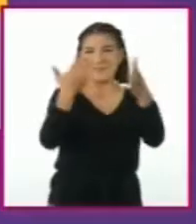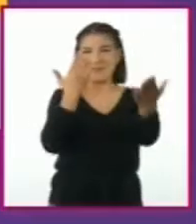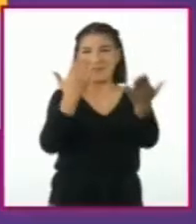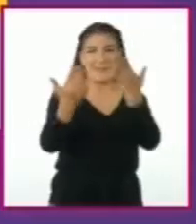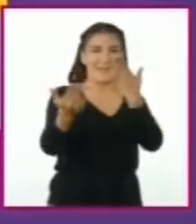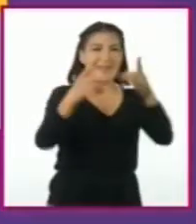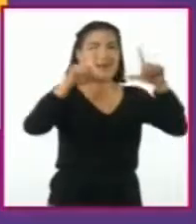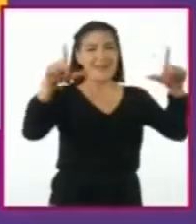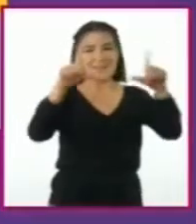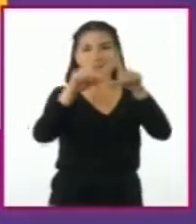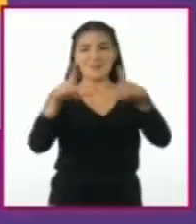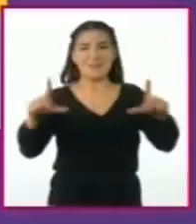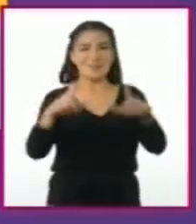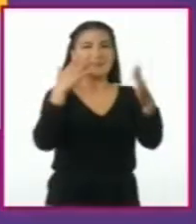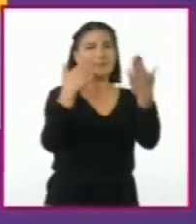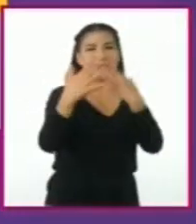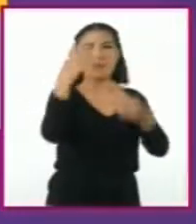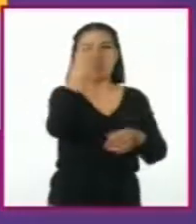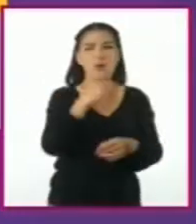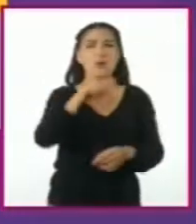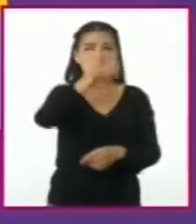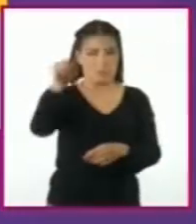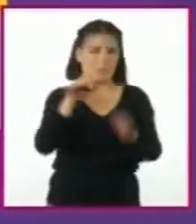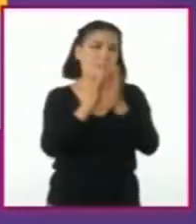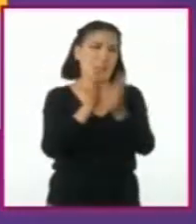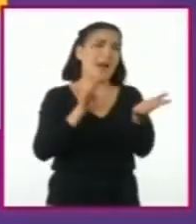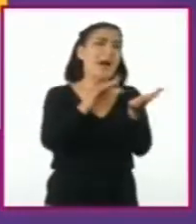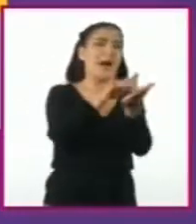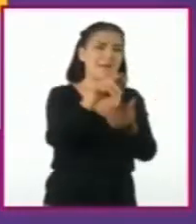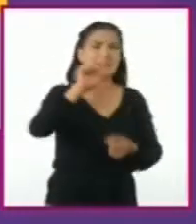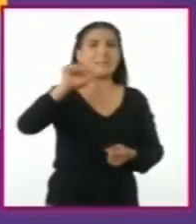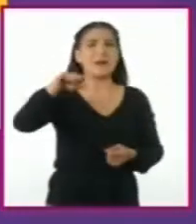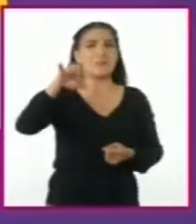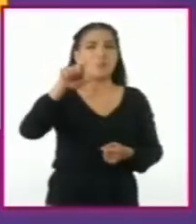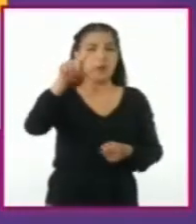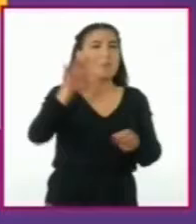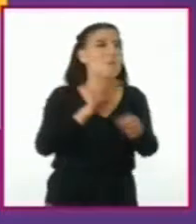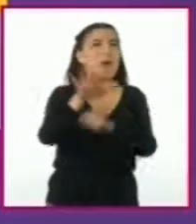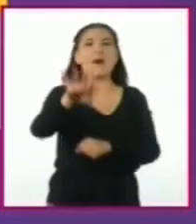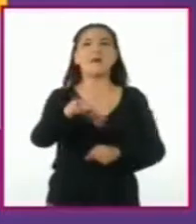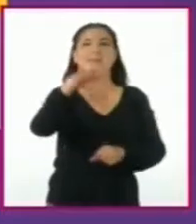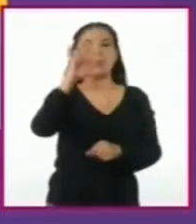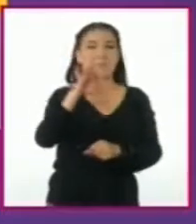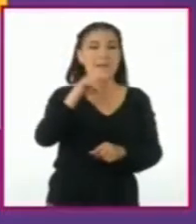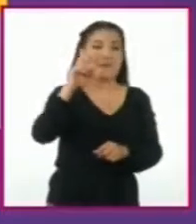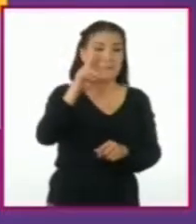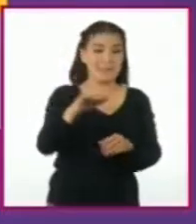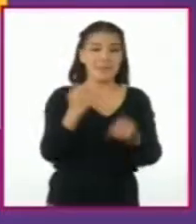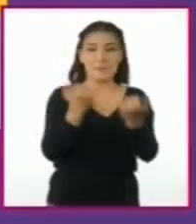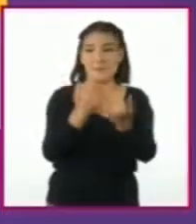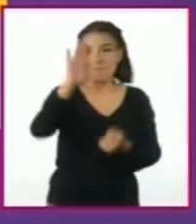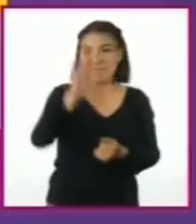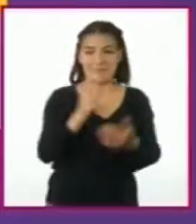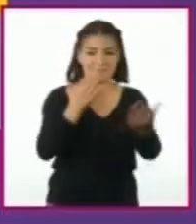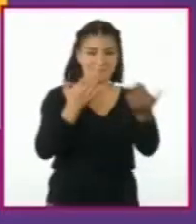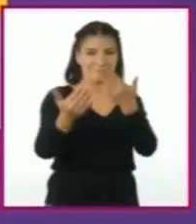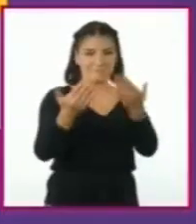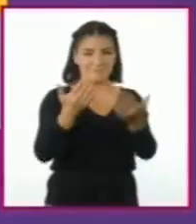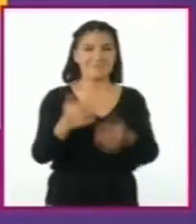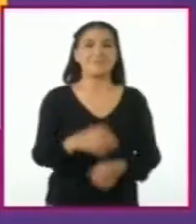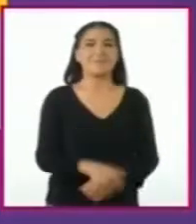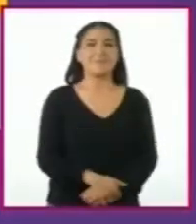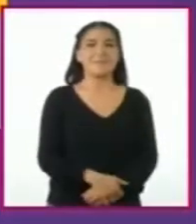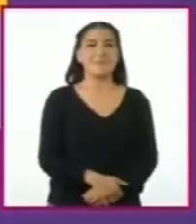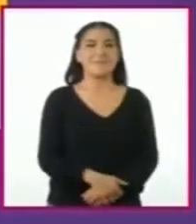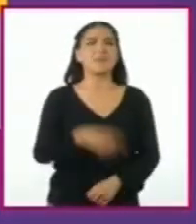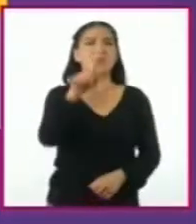¿Podrían ayudar a Samuel a determinar cuáles de las siguientes fotografías de la Luna son semejantes entre sí? ¿Les